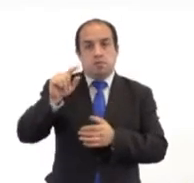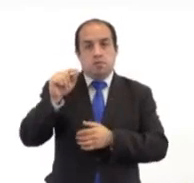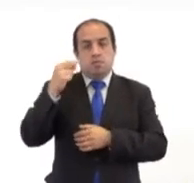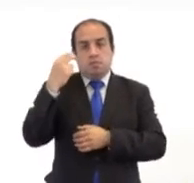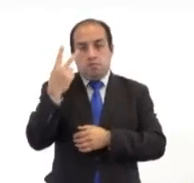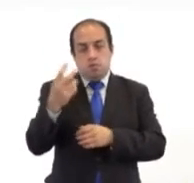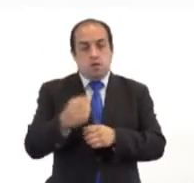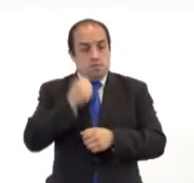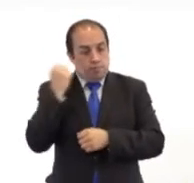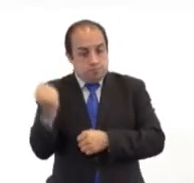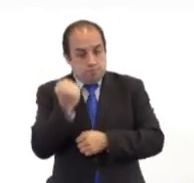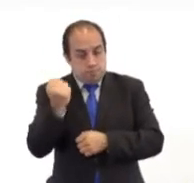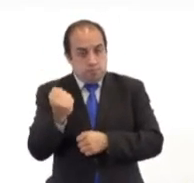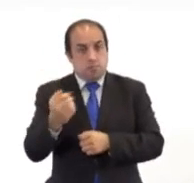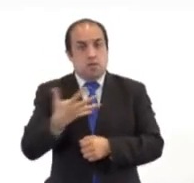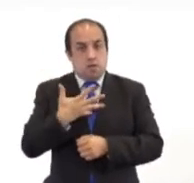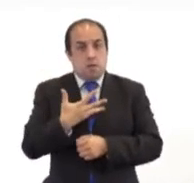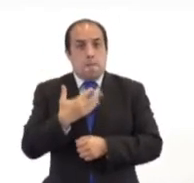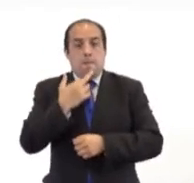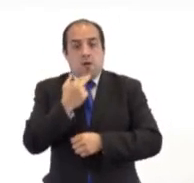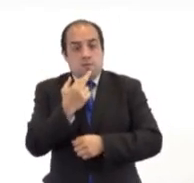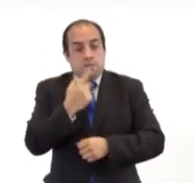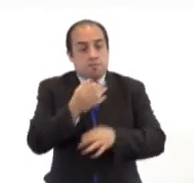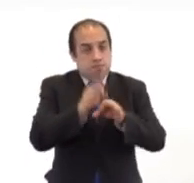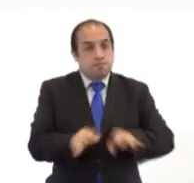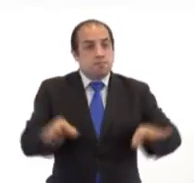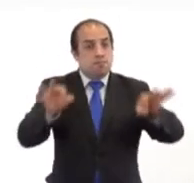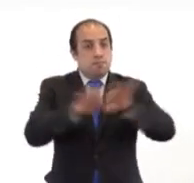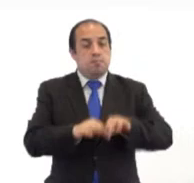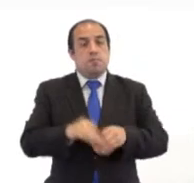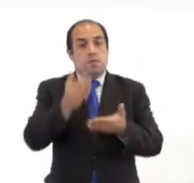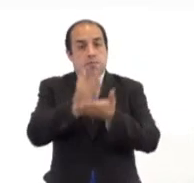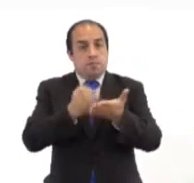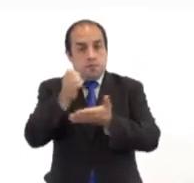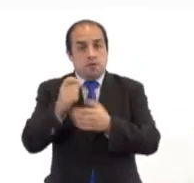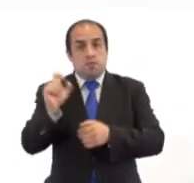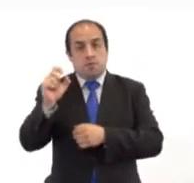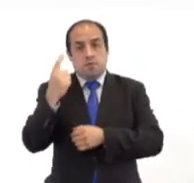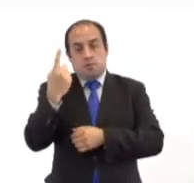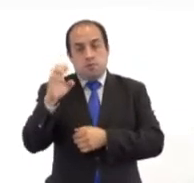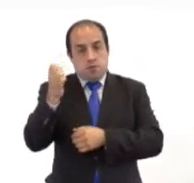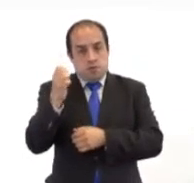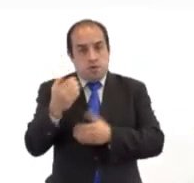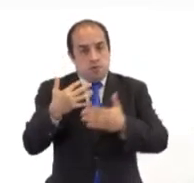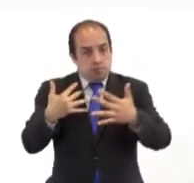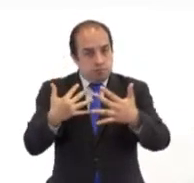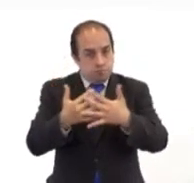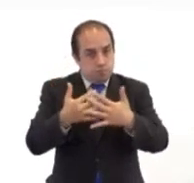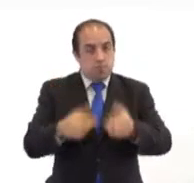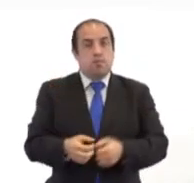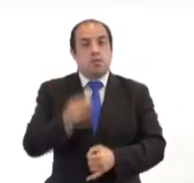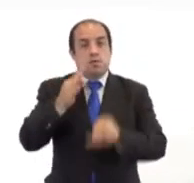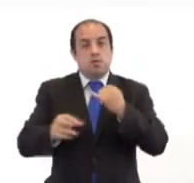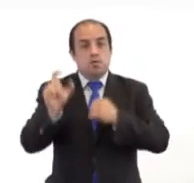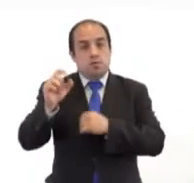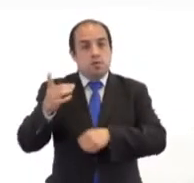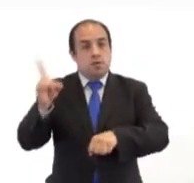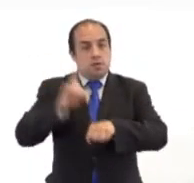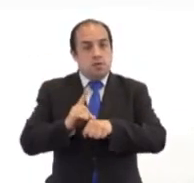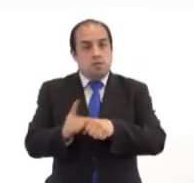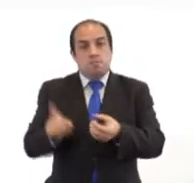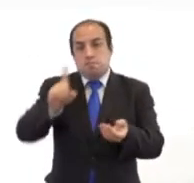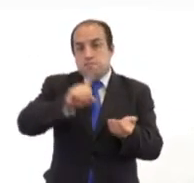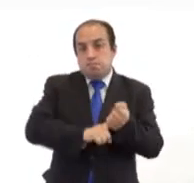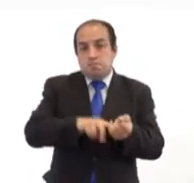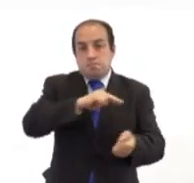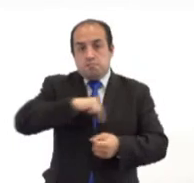Afortunadamente hemos tenido ya mejorías importantes desde mediados de enero, desde el 21 de enero en concreto, y en los últimos 20 días en particular